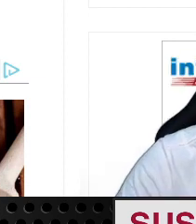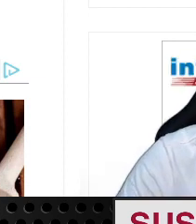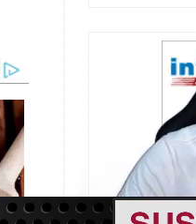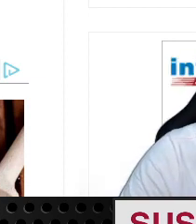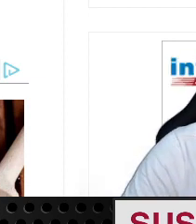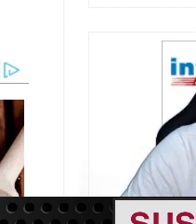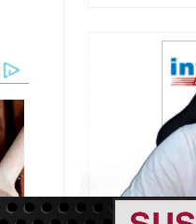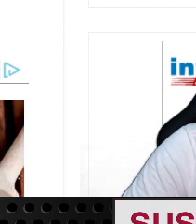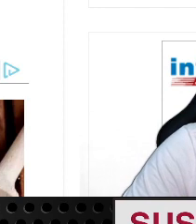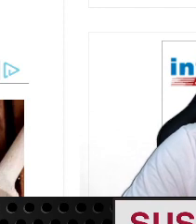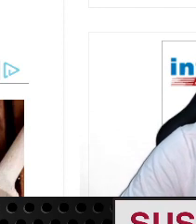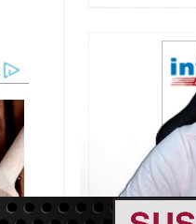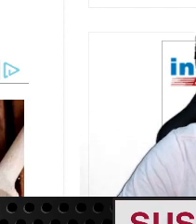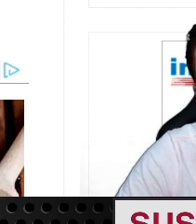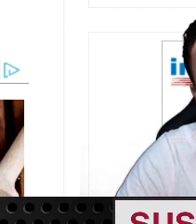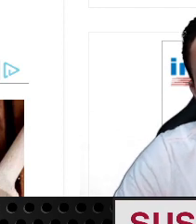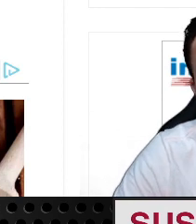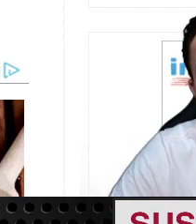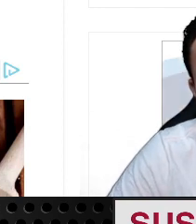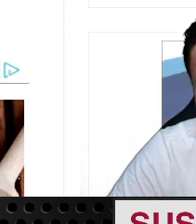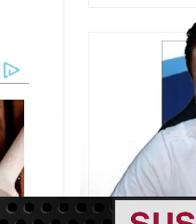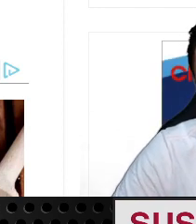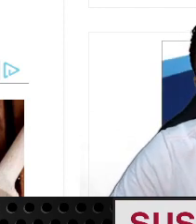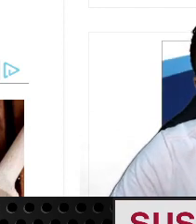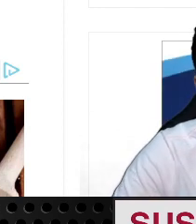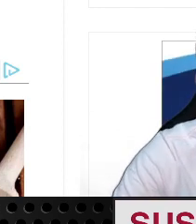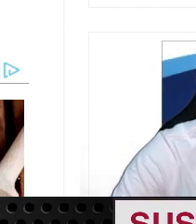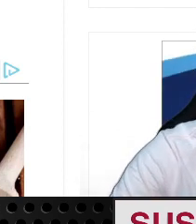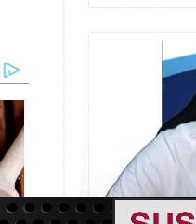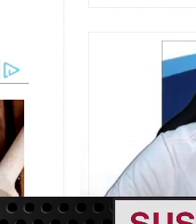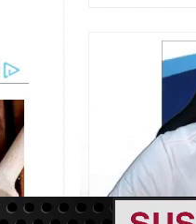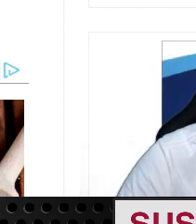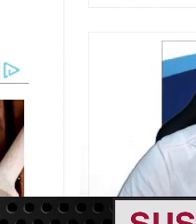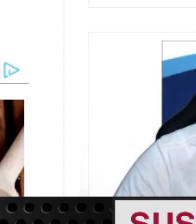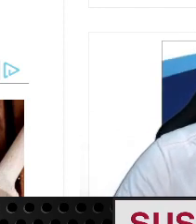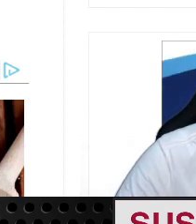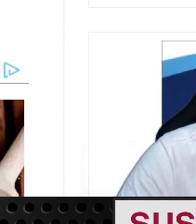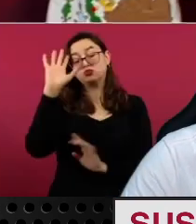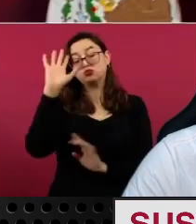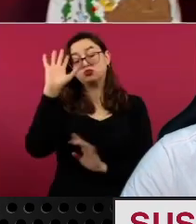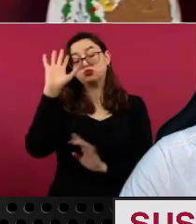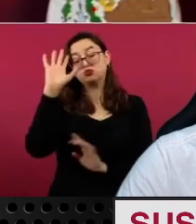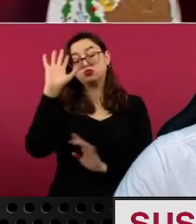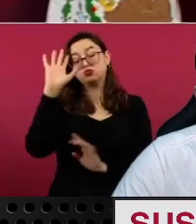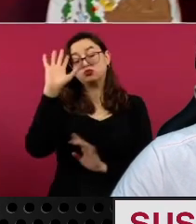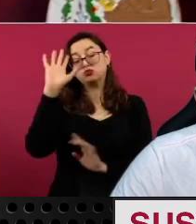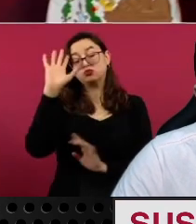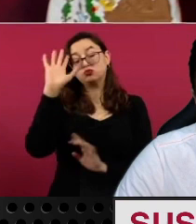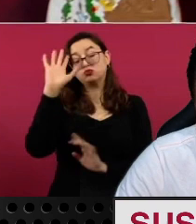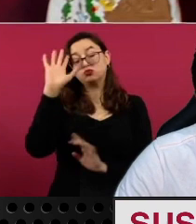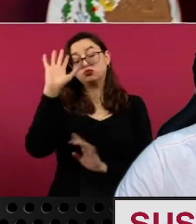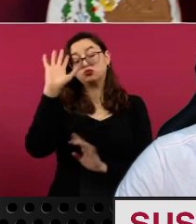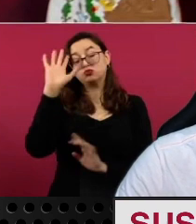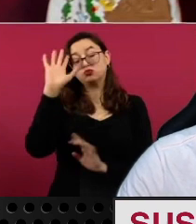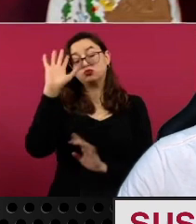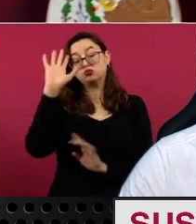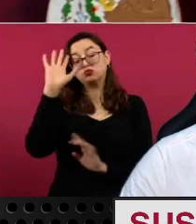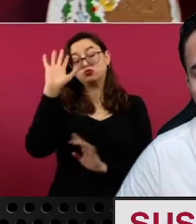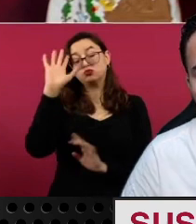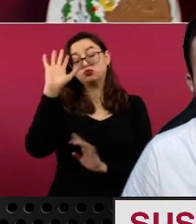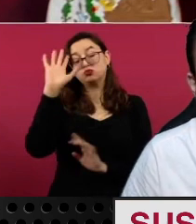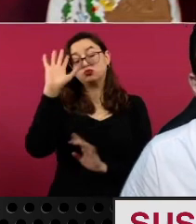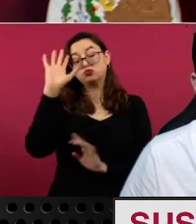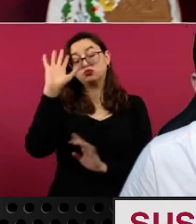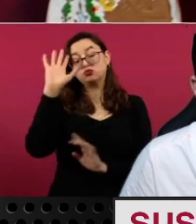nuestro país porque pues ha sido un vividor y como bien dice una cucaracha ambiciosa y esto pues